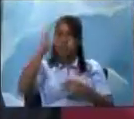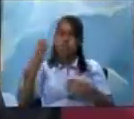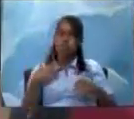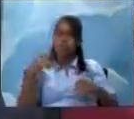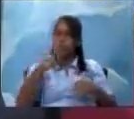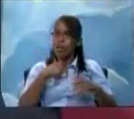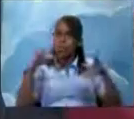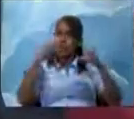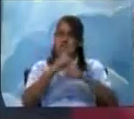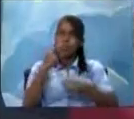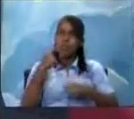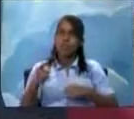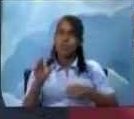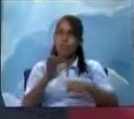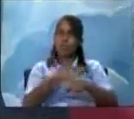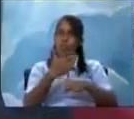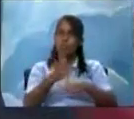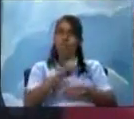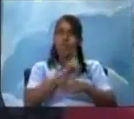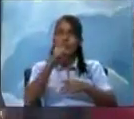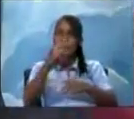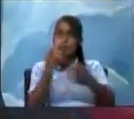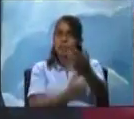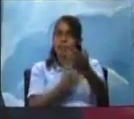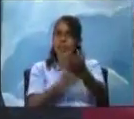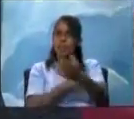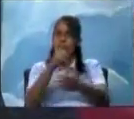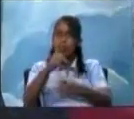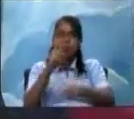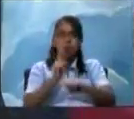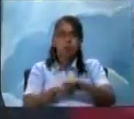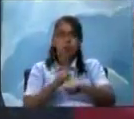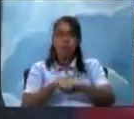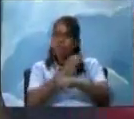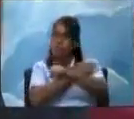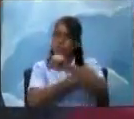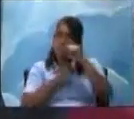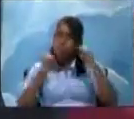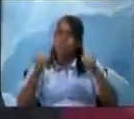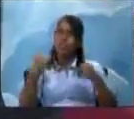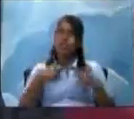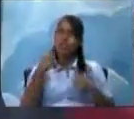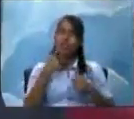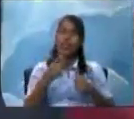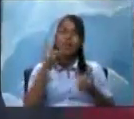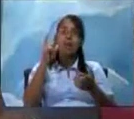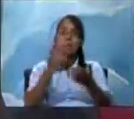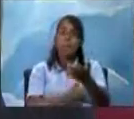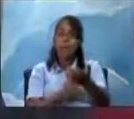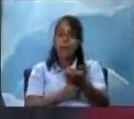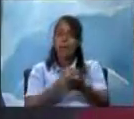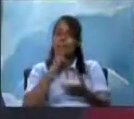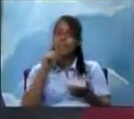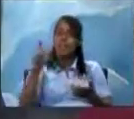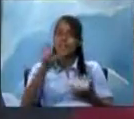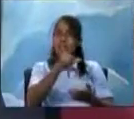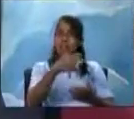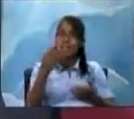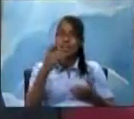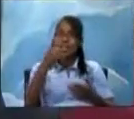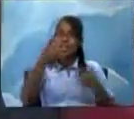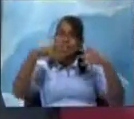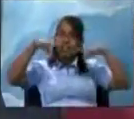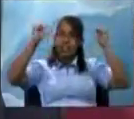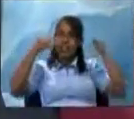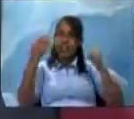anoche le di gracias a Dios que fui a compartir con una de mis hermanas que está pasando por un momento fuerte, y yo le decía: hermana, es necesario, por el amor de